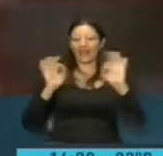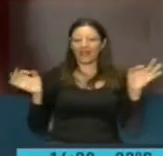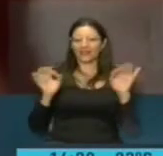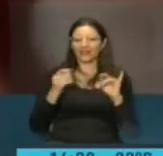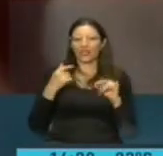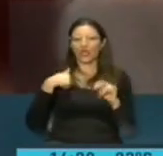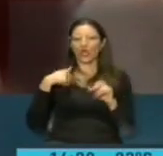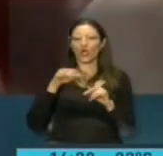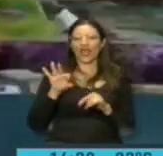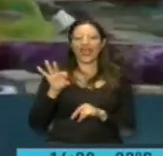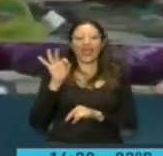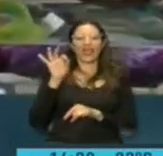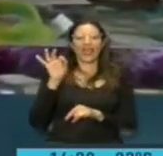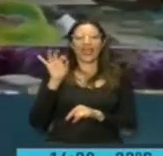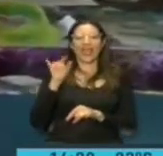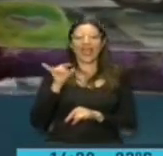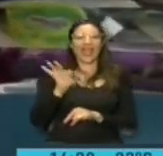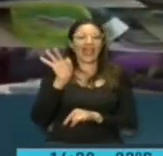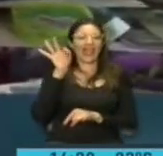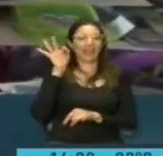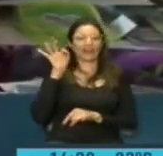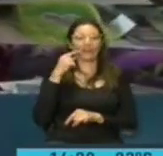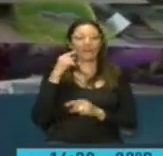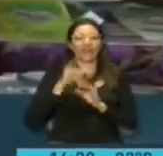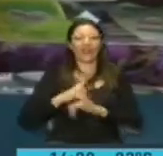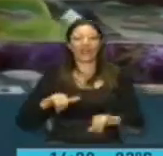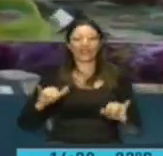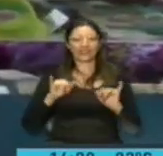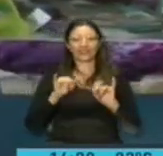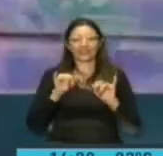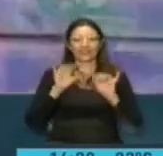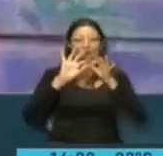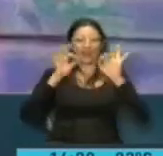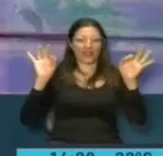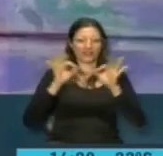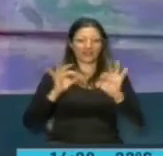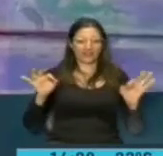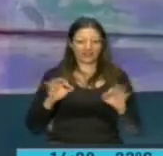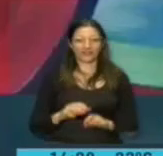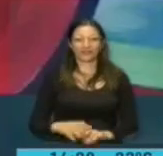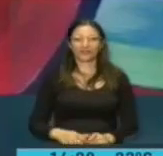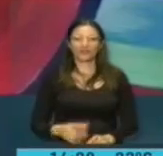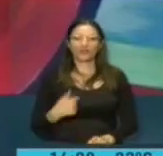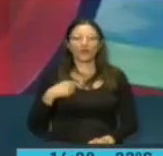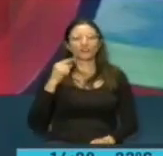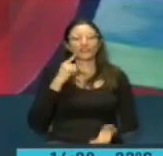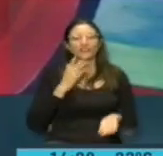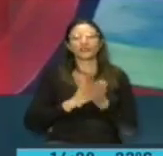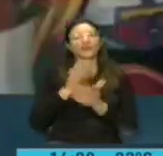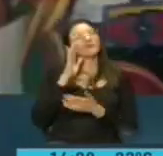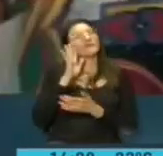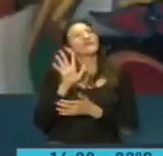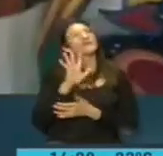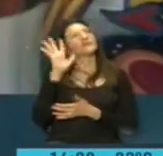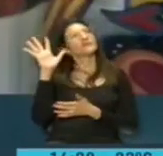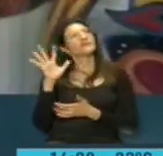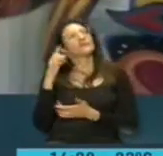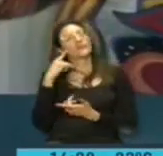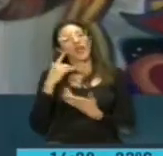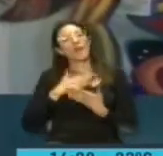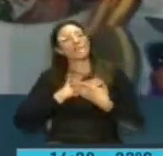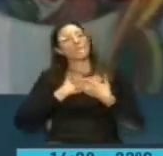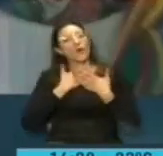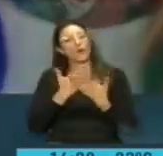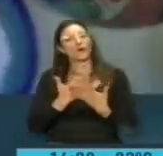elijo ser feliz, que es el libro que escribí en el 2020. ¿Siempre inspirada en el amor a la obra de crear